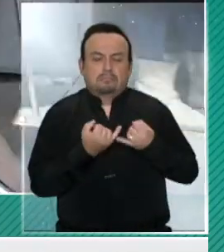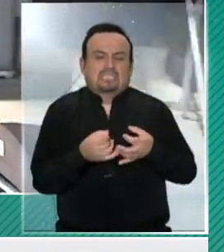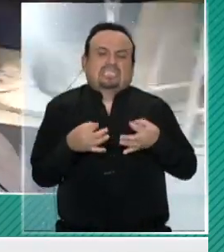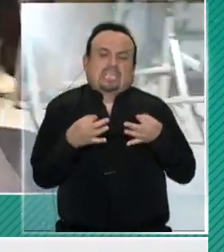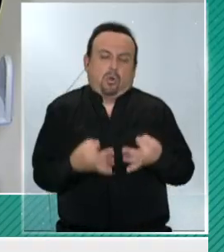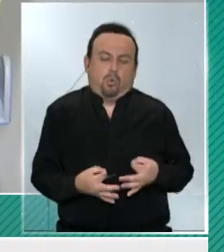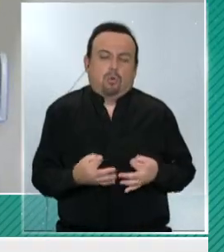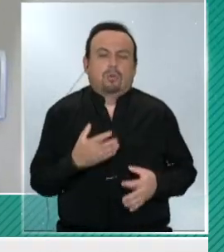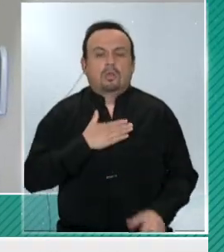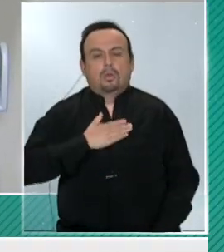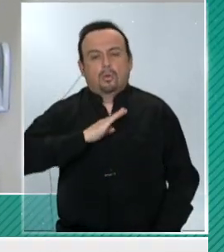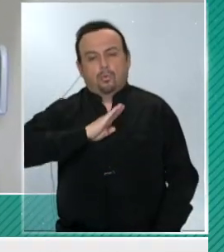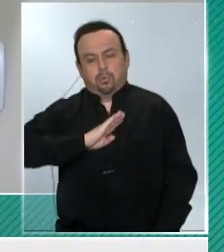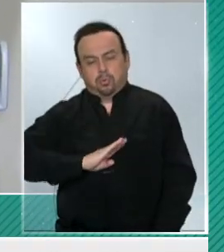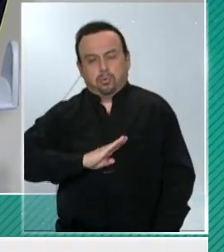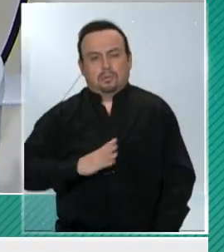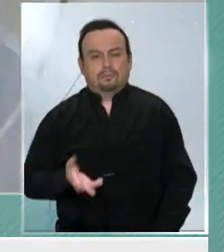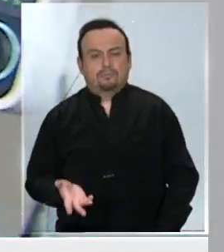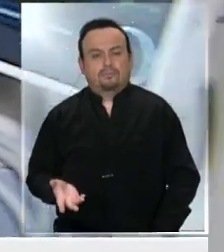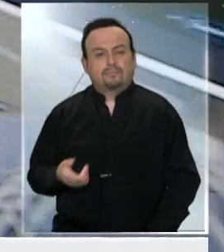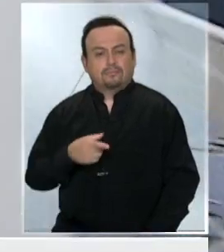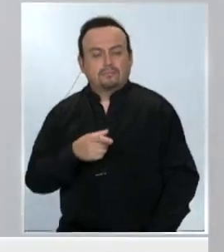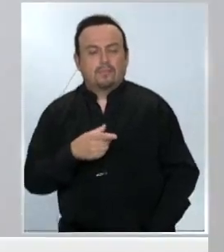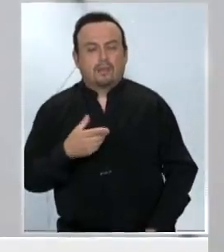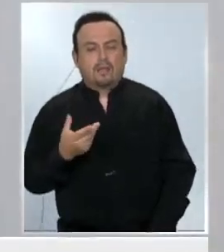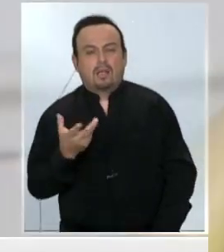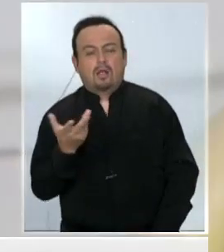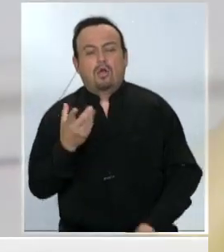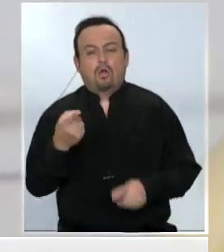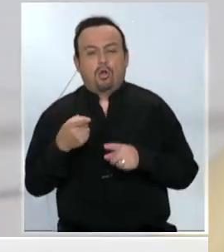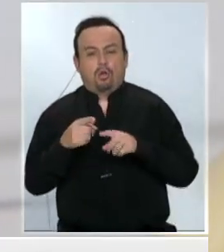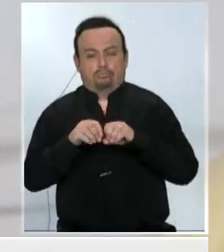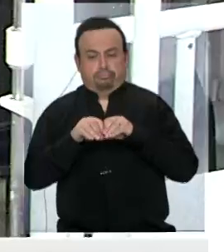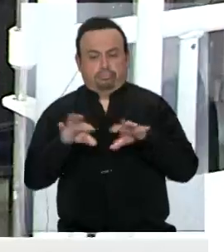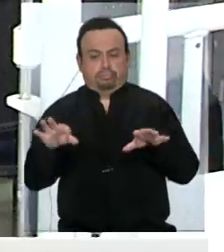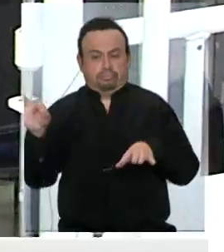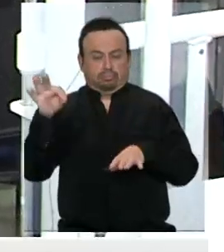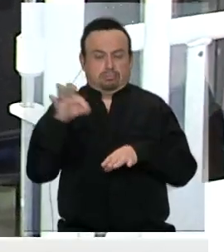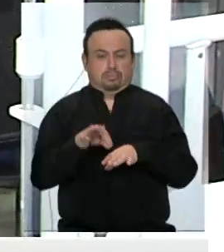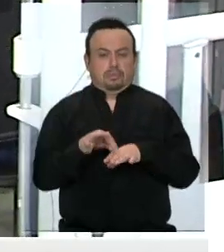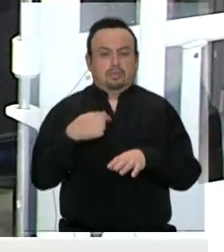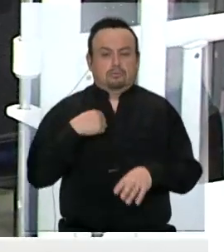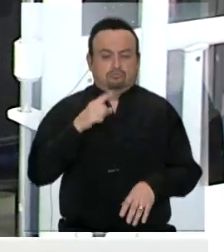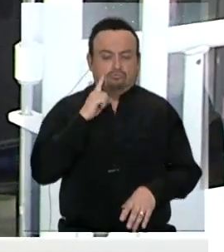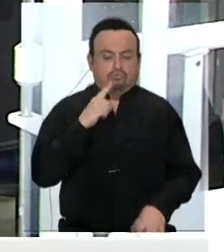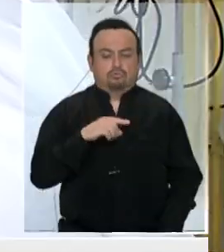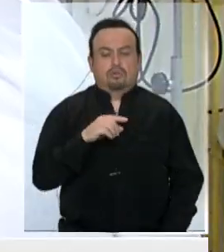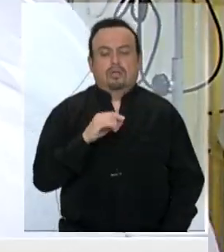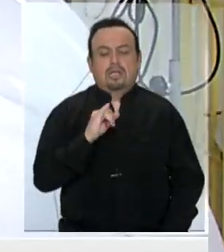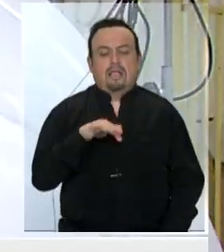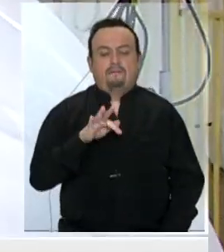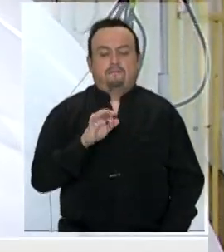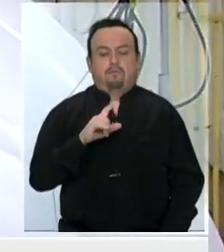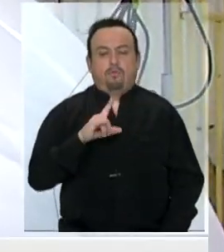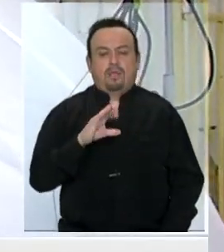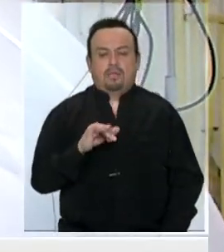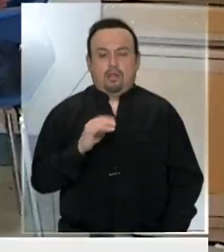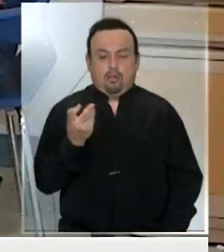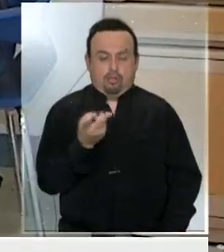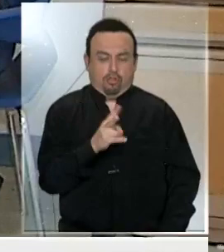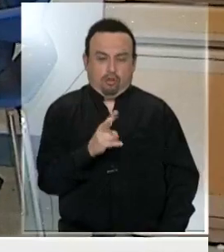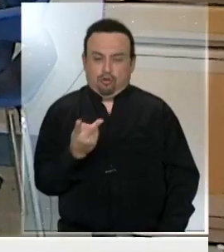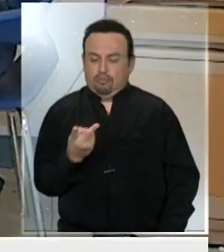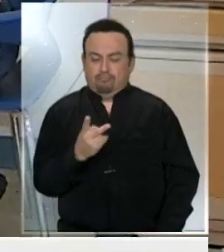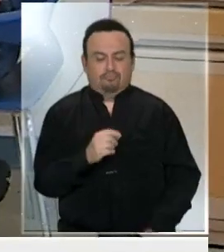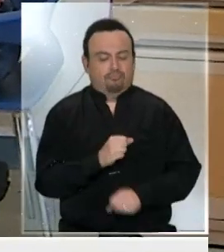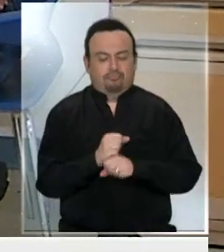a ocurrir muy fácilmente que haya coinfección viral. O sea, una persona que tenga influenza y coronavirus simultáneamente.